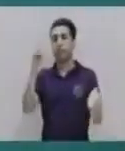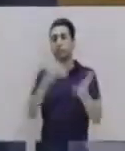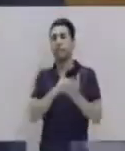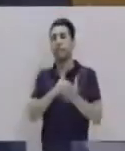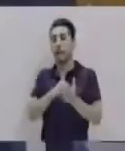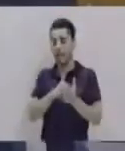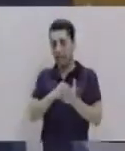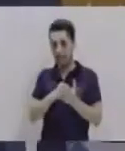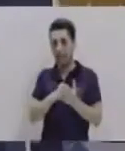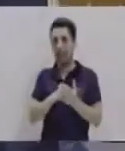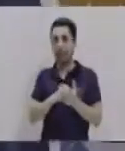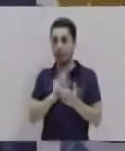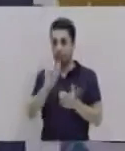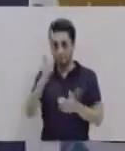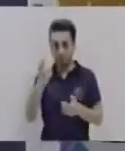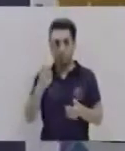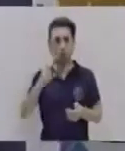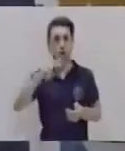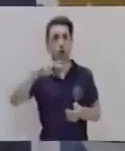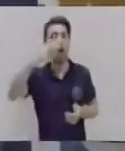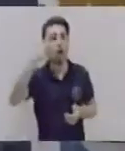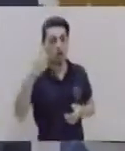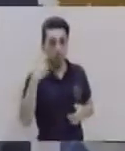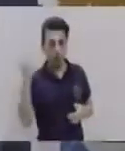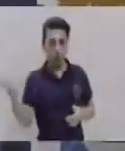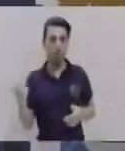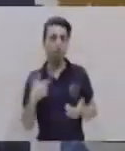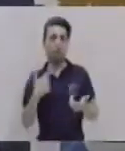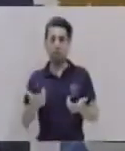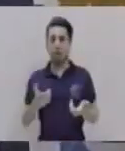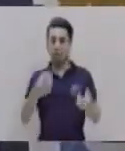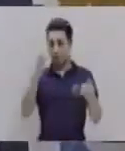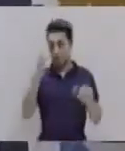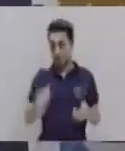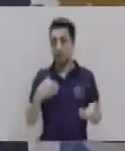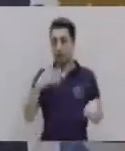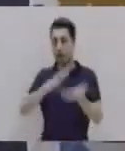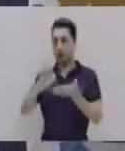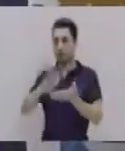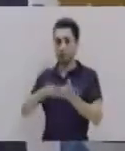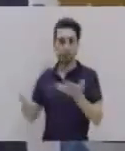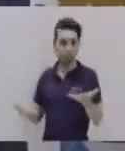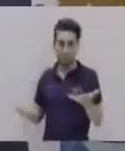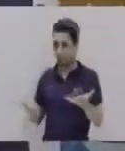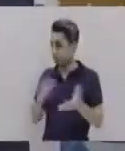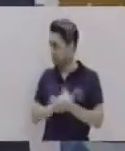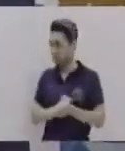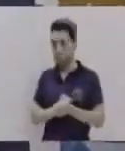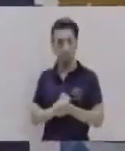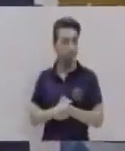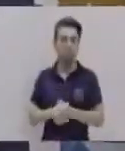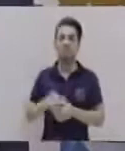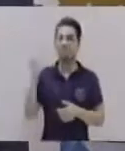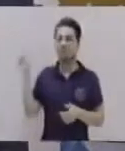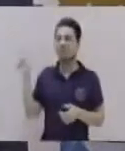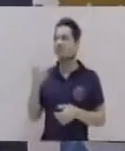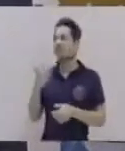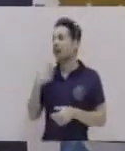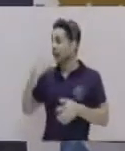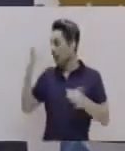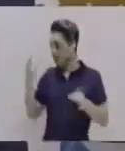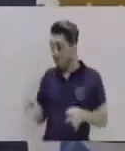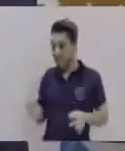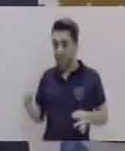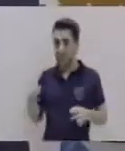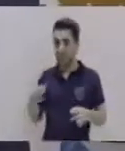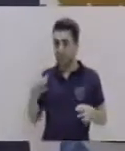doble. Casi el doble de lo que realmente vendimos. A esto, en la vida real, en una empresa